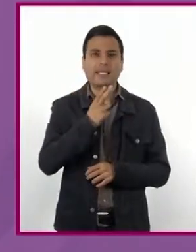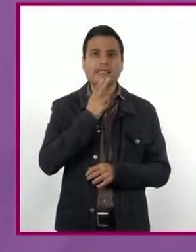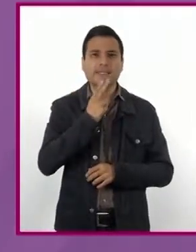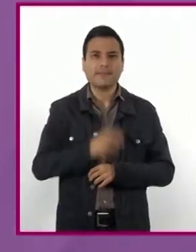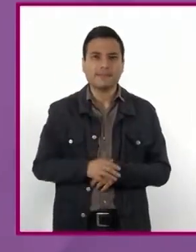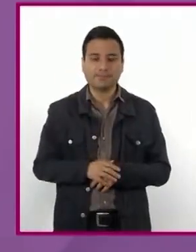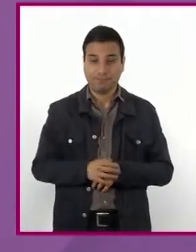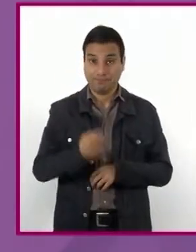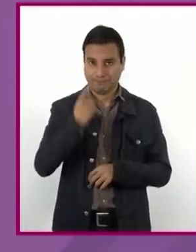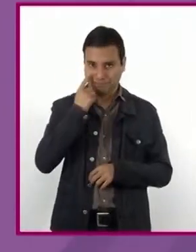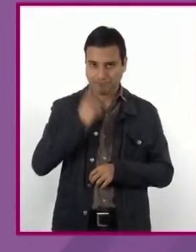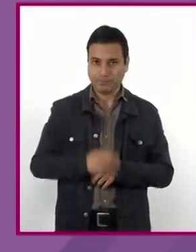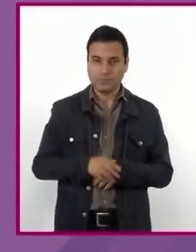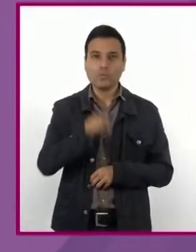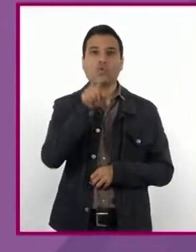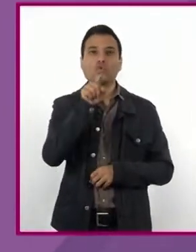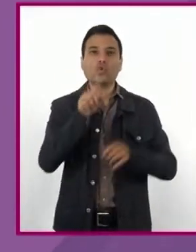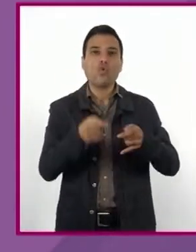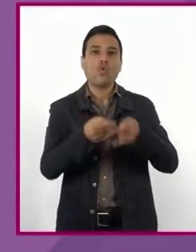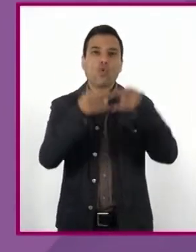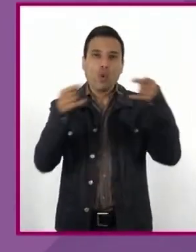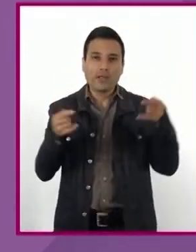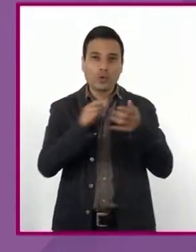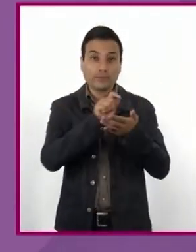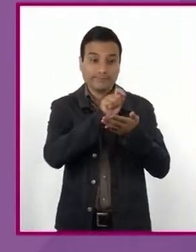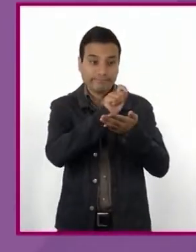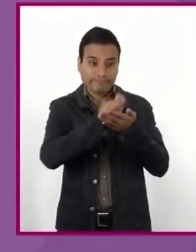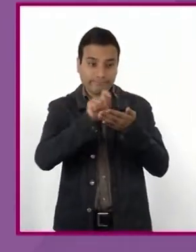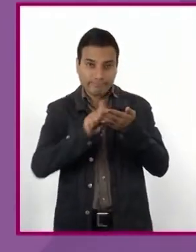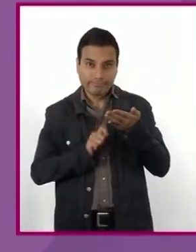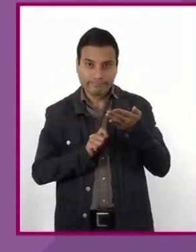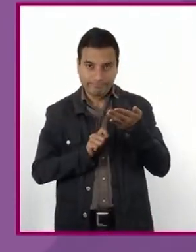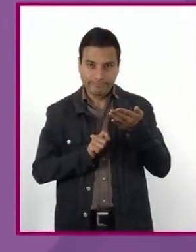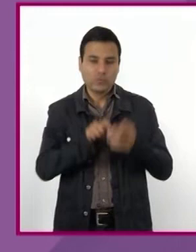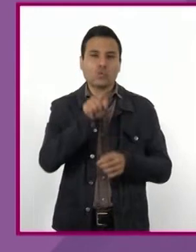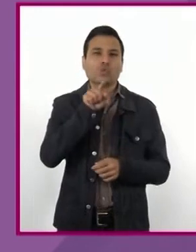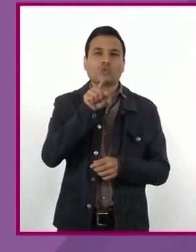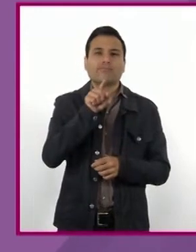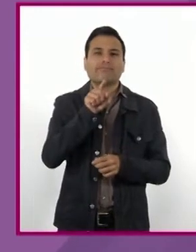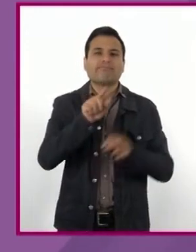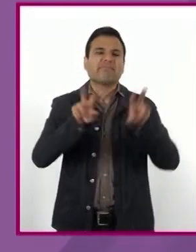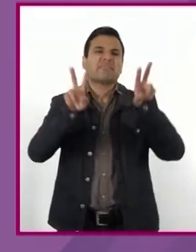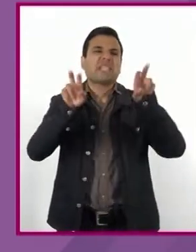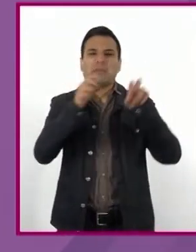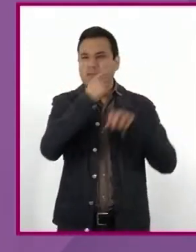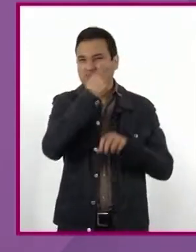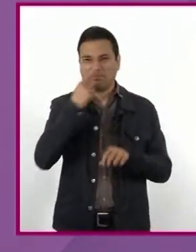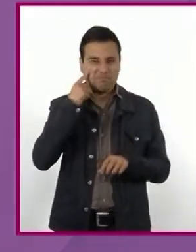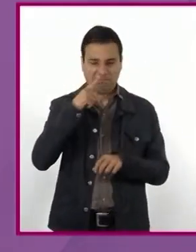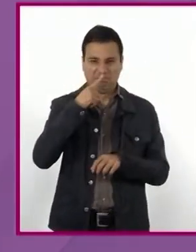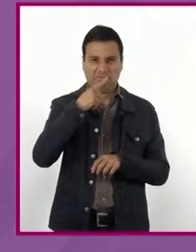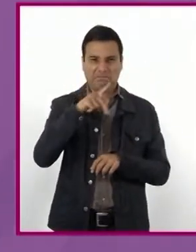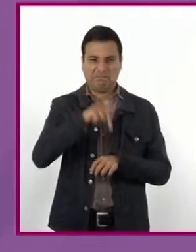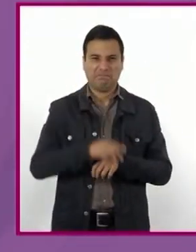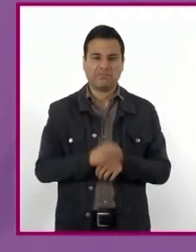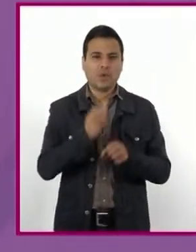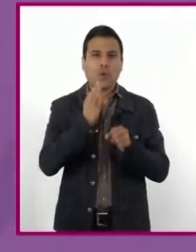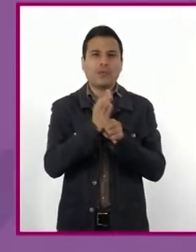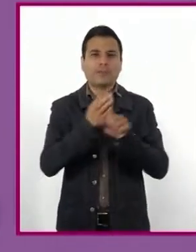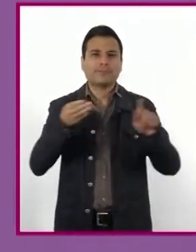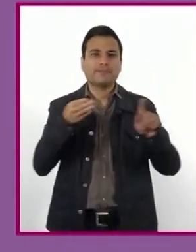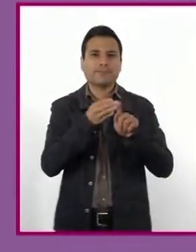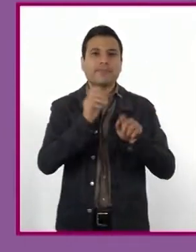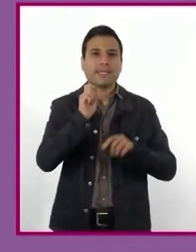aprendizaje esperado. Escribe cuentos de un subgénero de su preferencia. En específico, nos centraremos